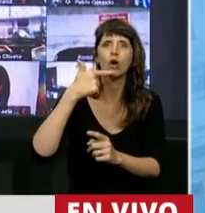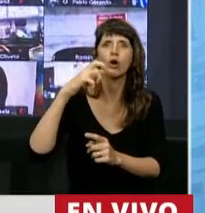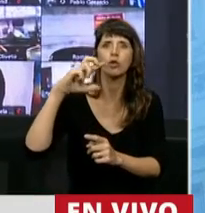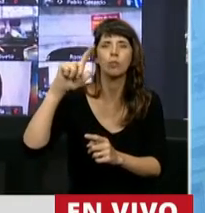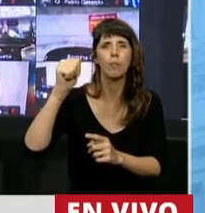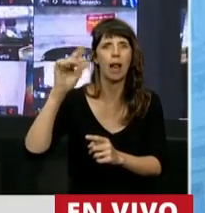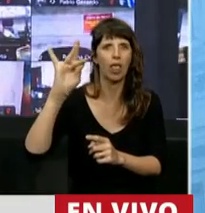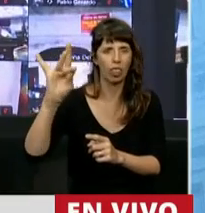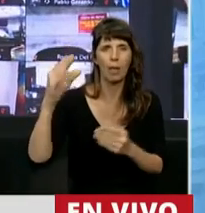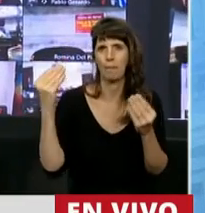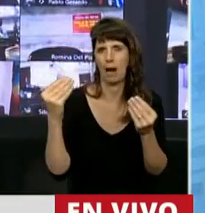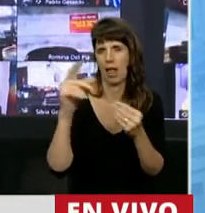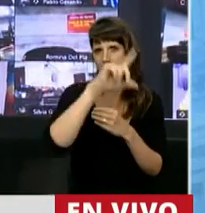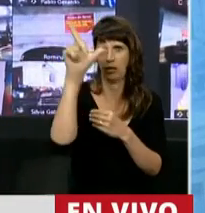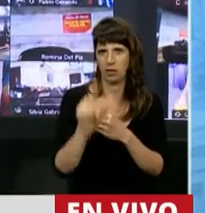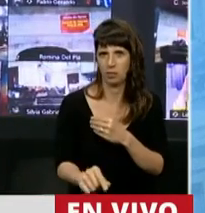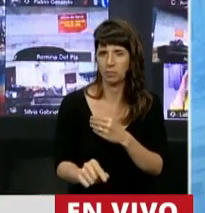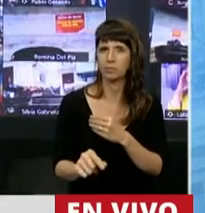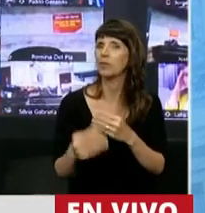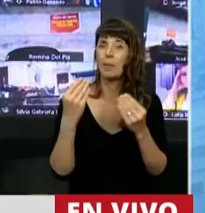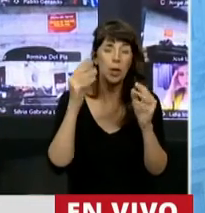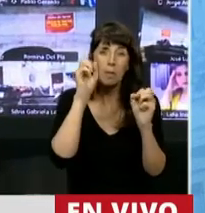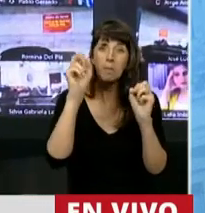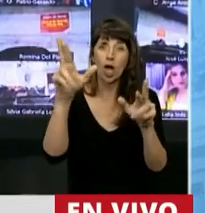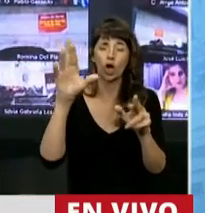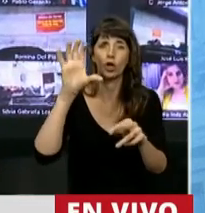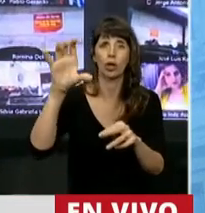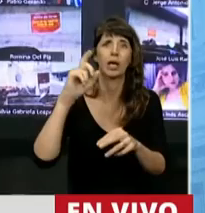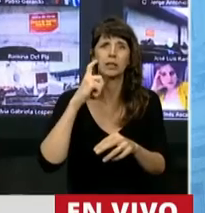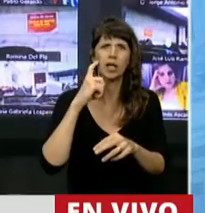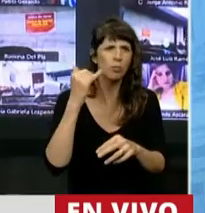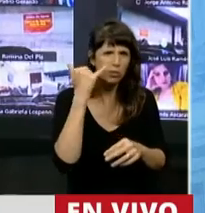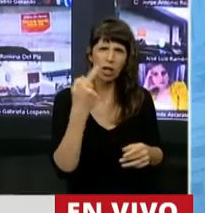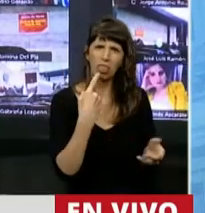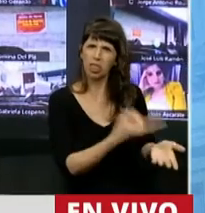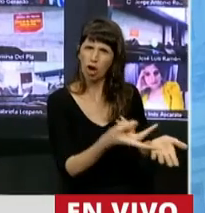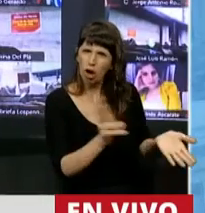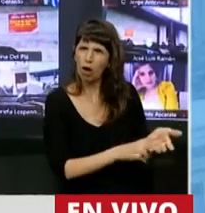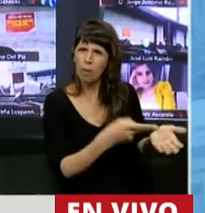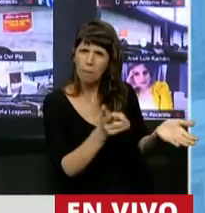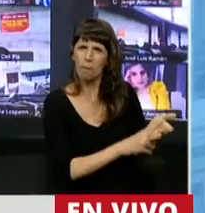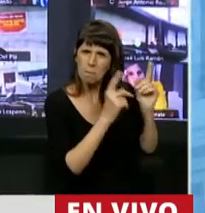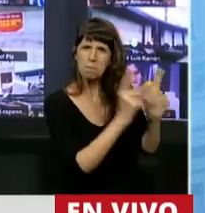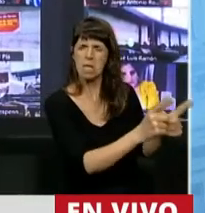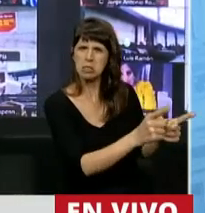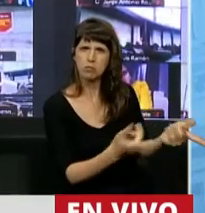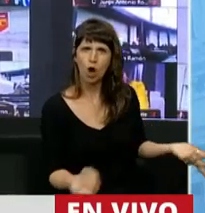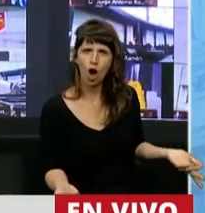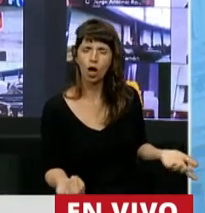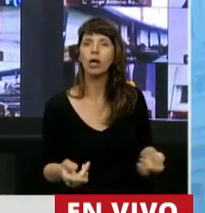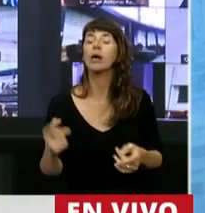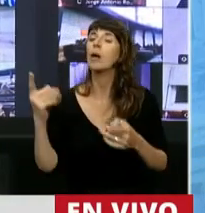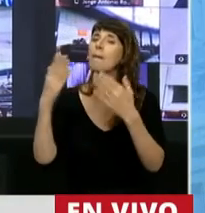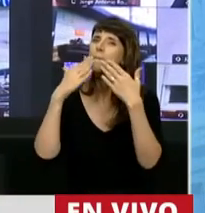Creo que para todo el país, pero sobre todo lo que vemos es en la provincia de Entre Ríos. Ya lo dijo eso, otra vez. Muchas